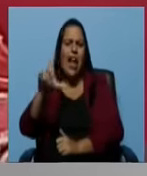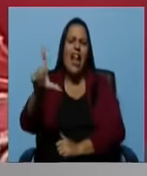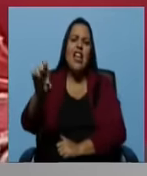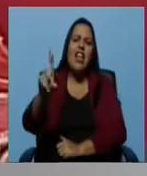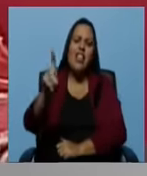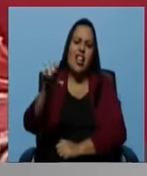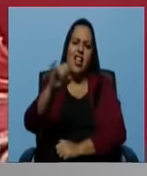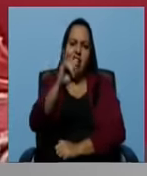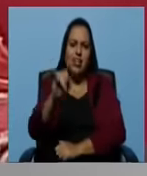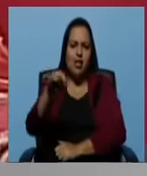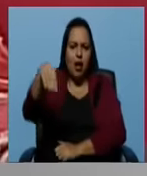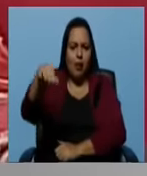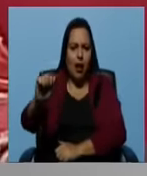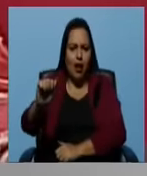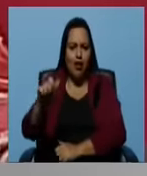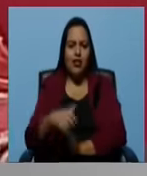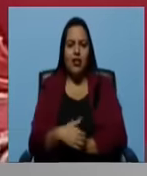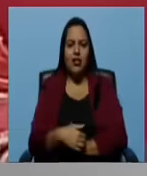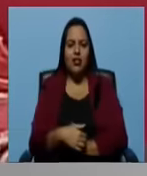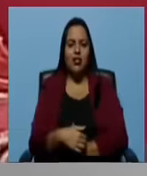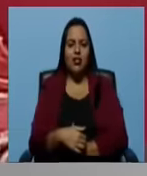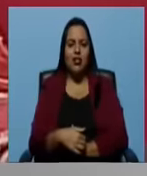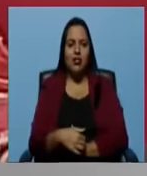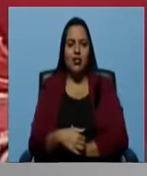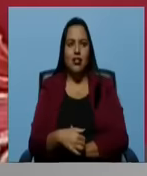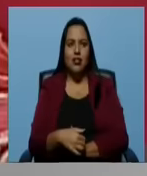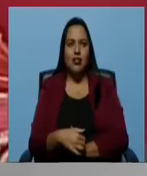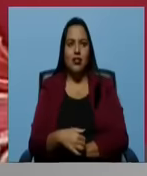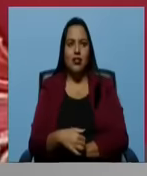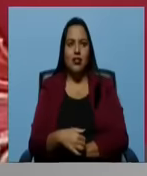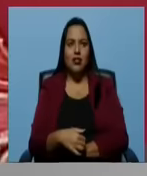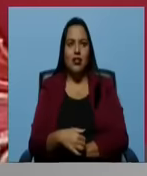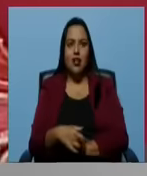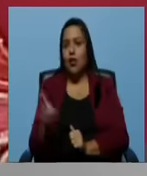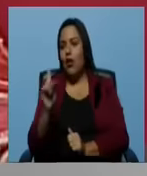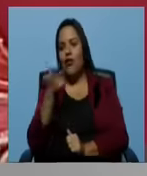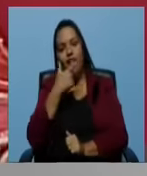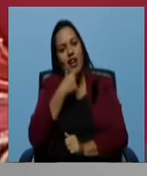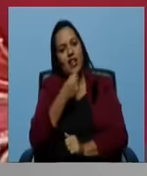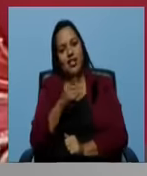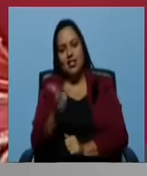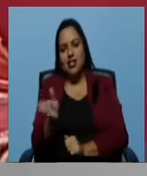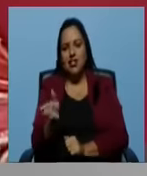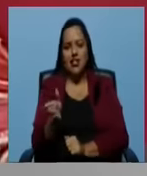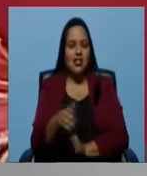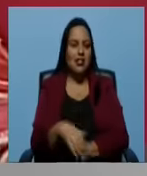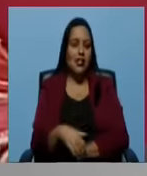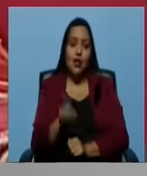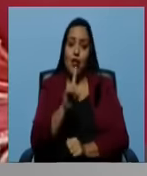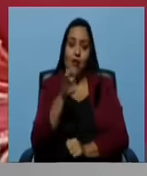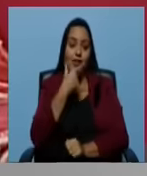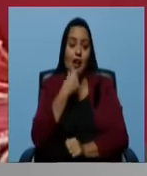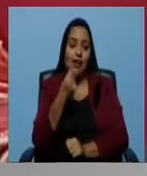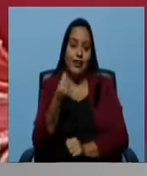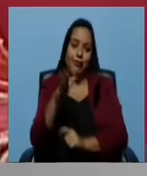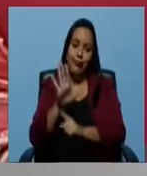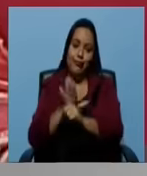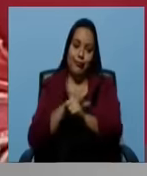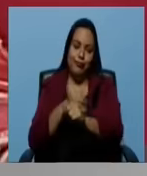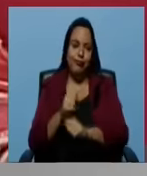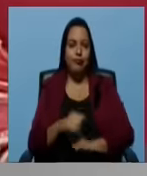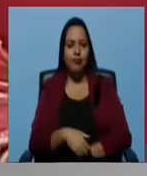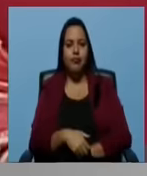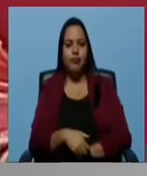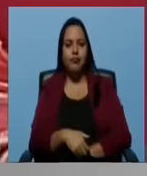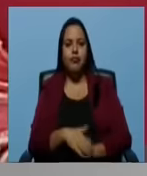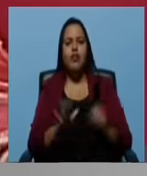Leopoldo López. No la tiene fácil. no la tiene fácil. Con respecto a